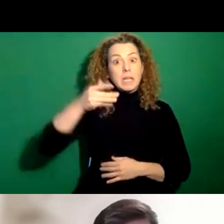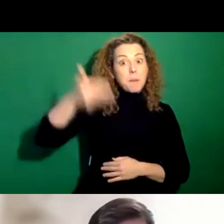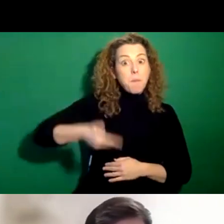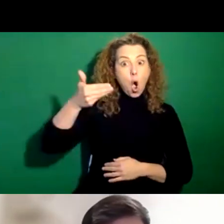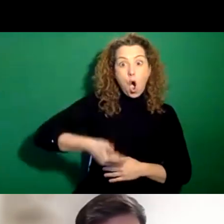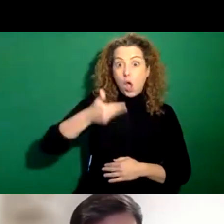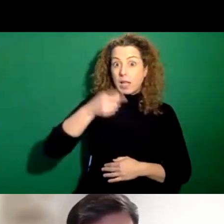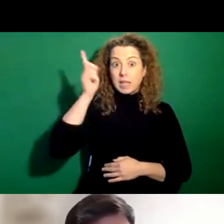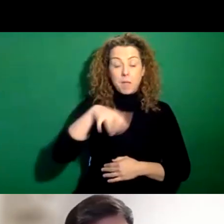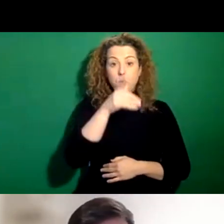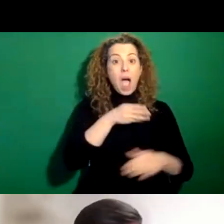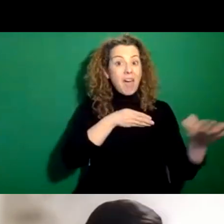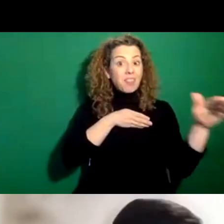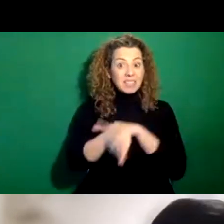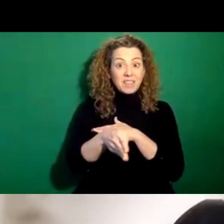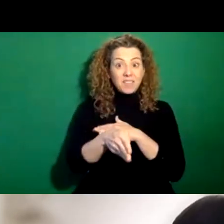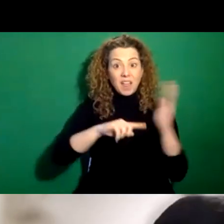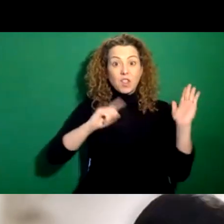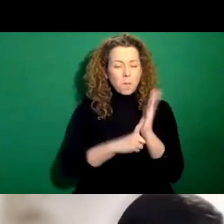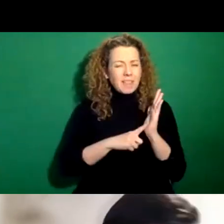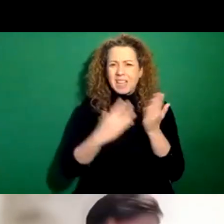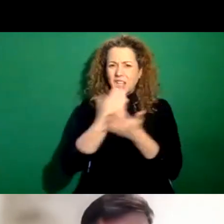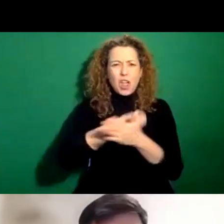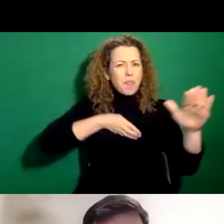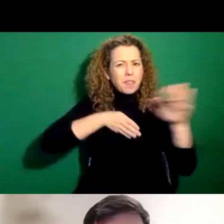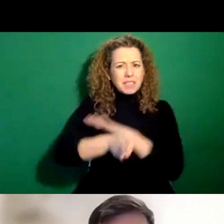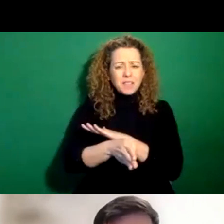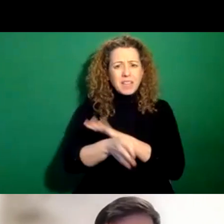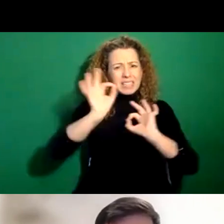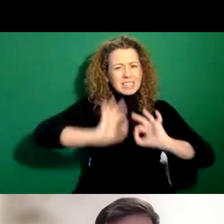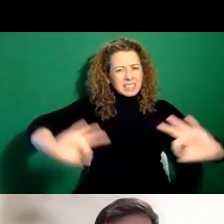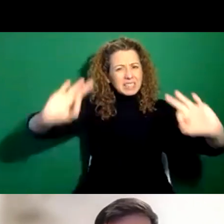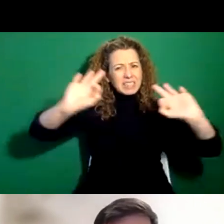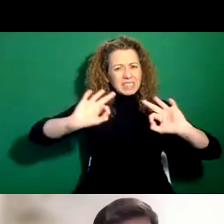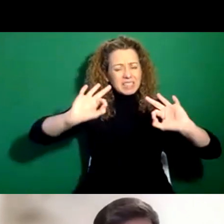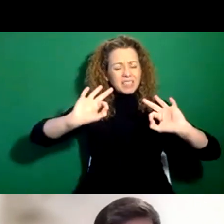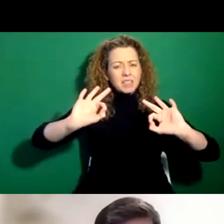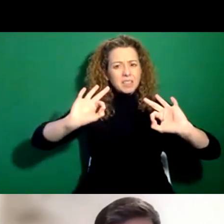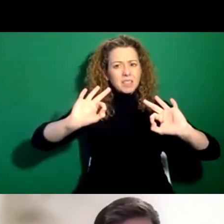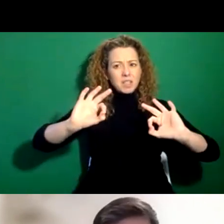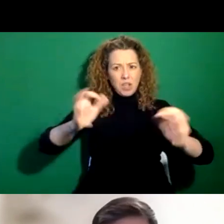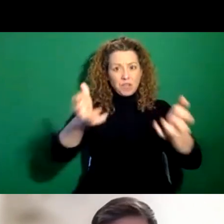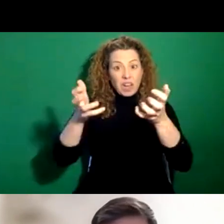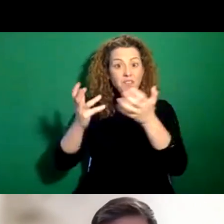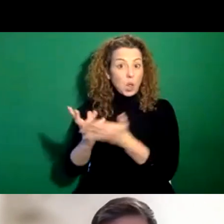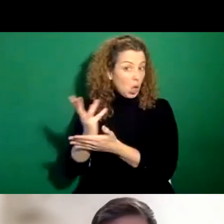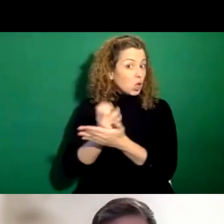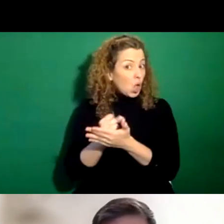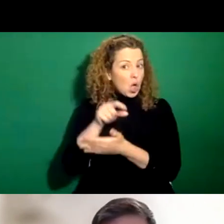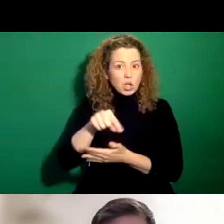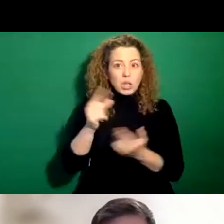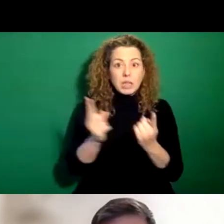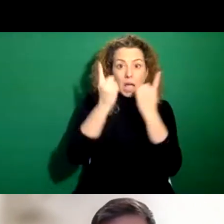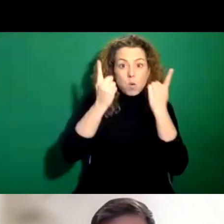importantísimo. Además, es que además la accesibilidad toda, pero la accesibilidad concretamente nos beneficia a todos, tengamos o no